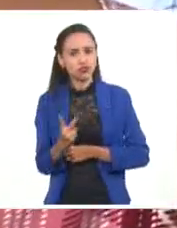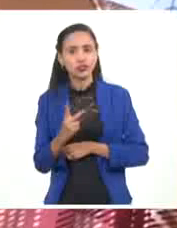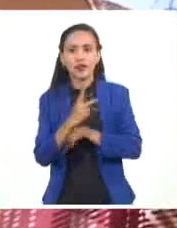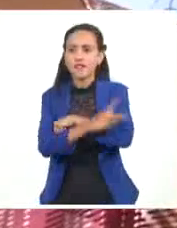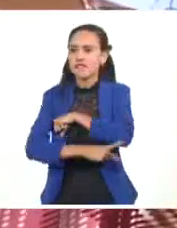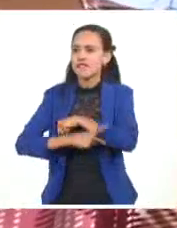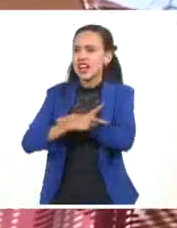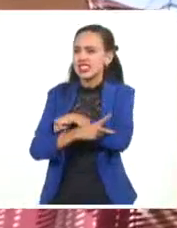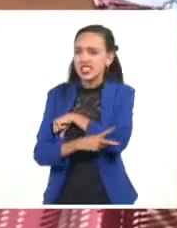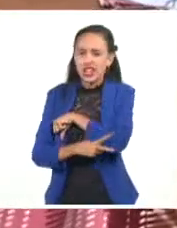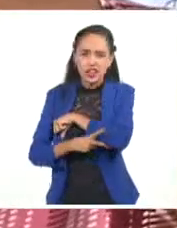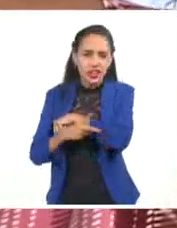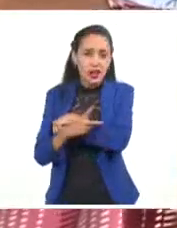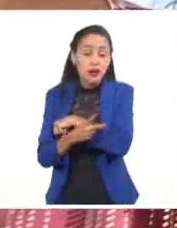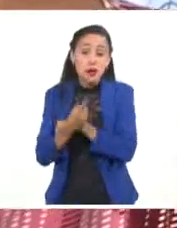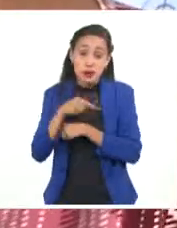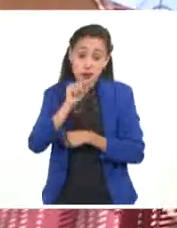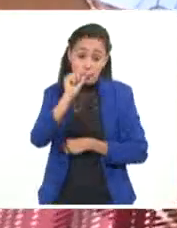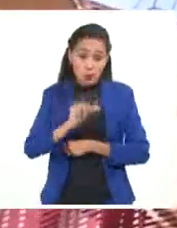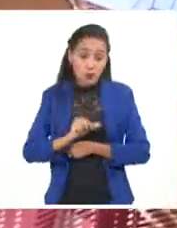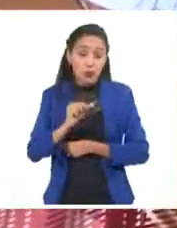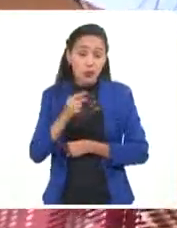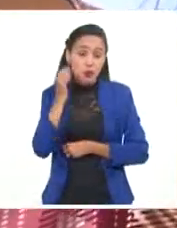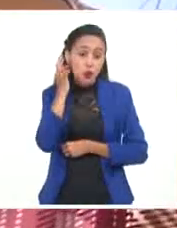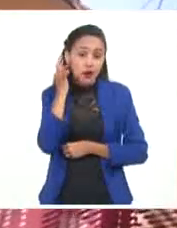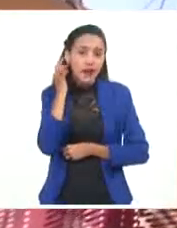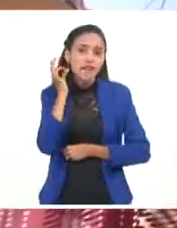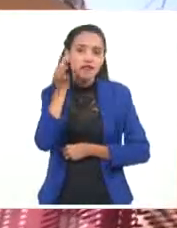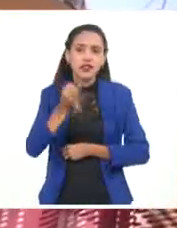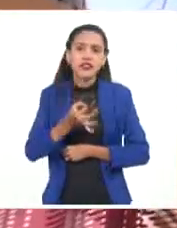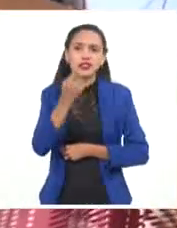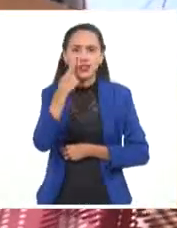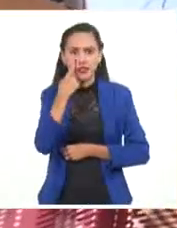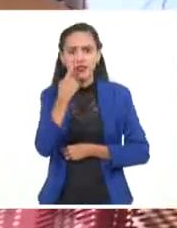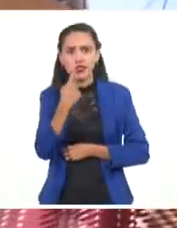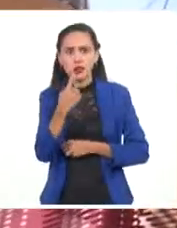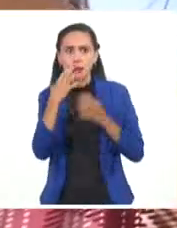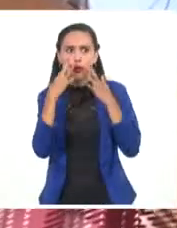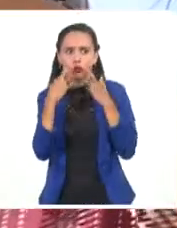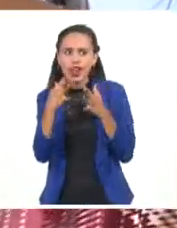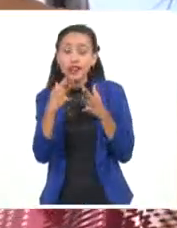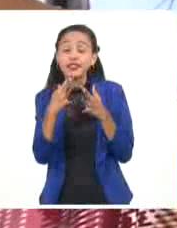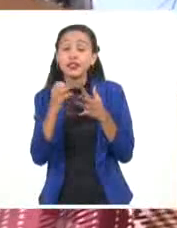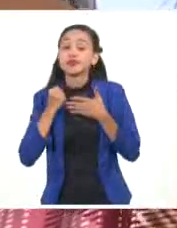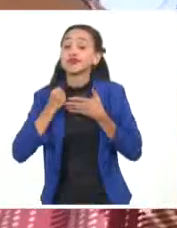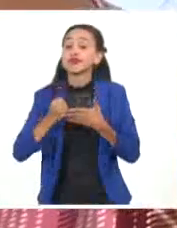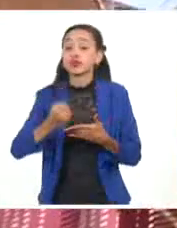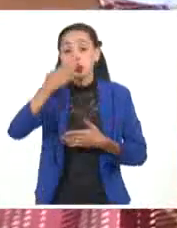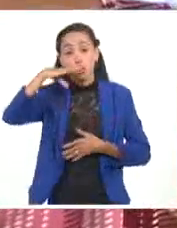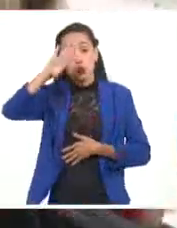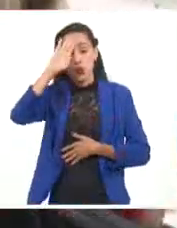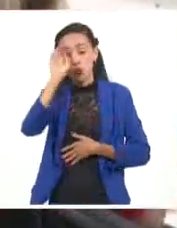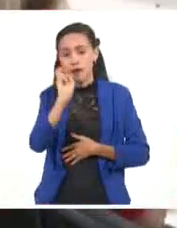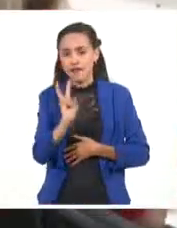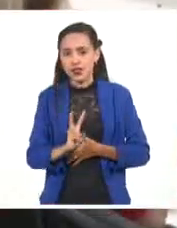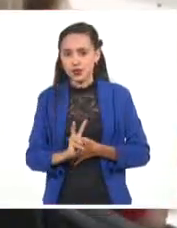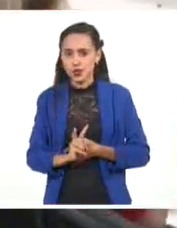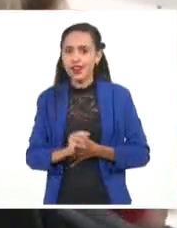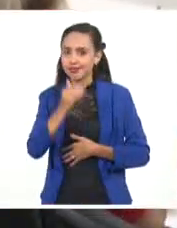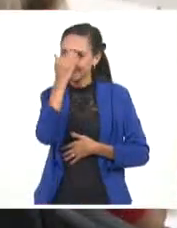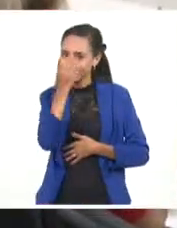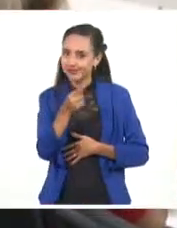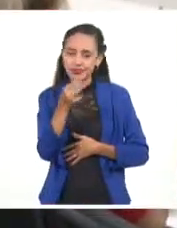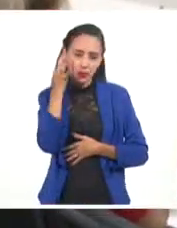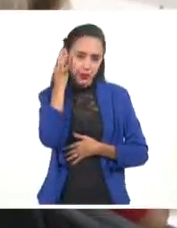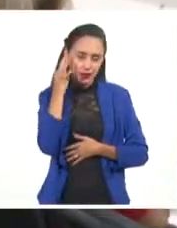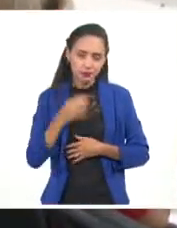muy valientes que han puesto en alto el nombre de la solidaridad entre Cuba y Venezuela. El encuentro,